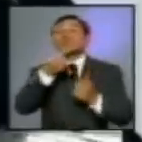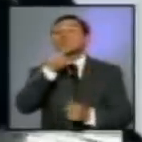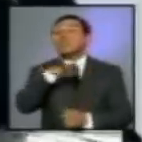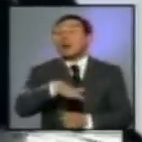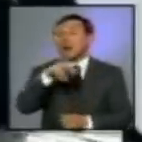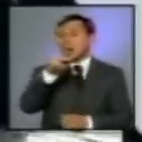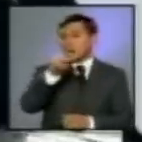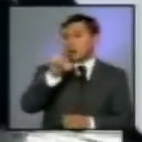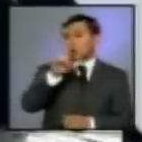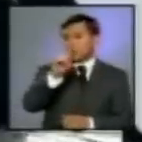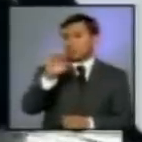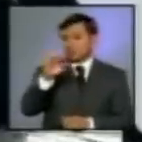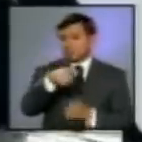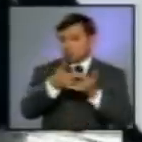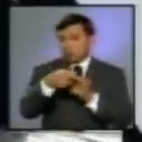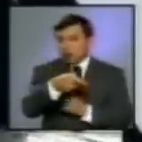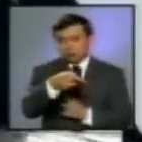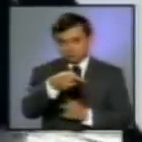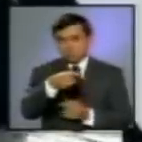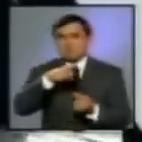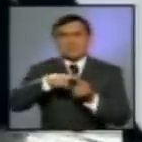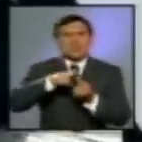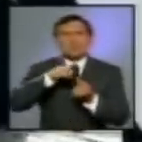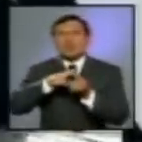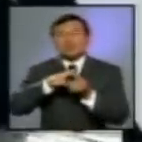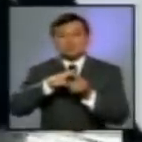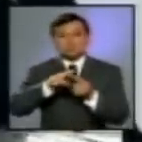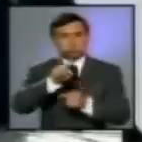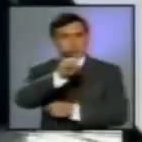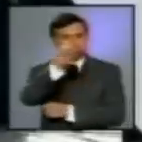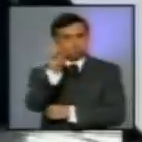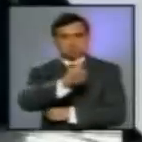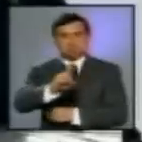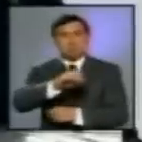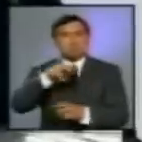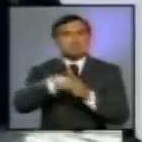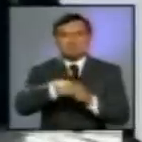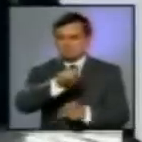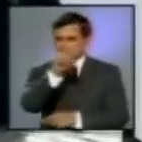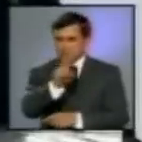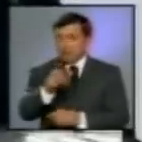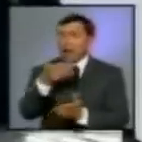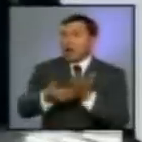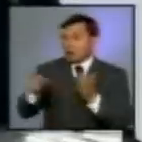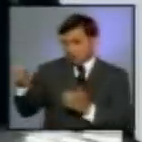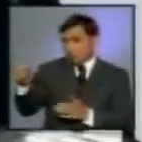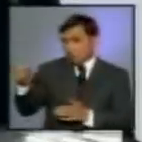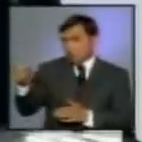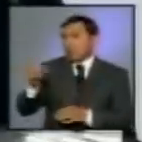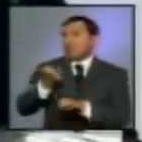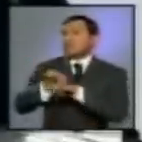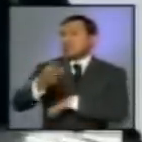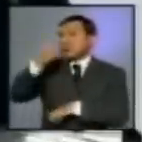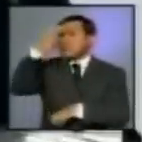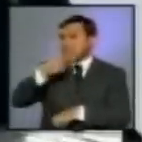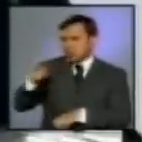un misterio. Hoy el gobernador, exgobernador, candidato del PRI, tendrá oportunidad tal vez de